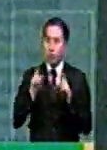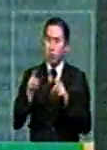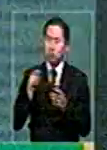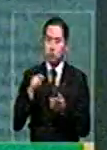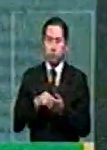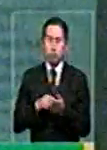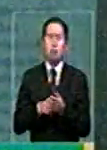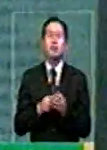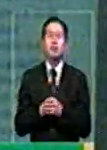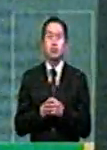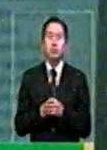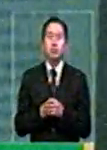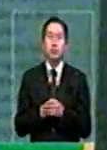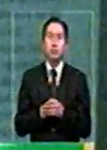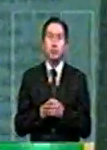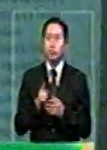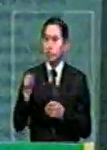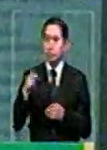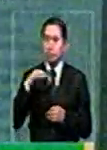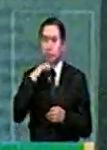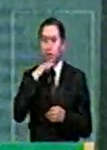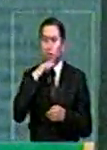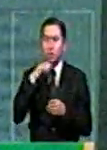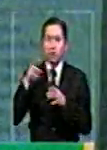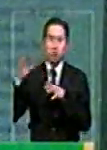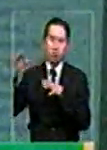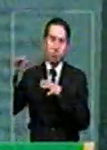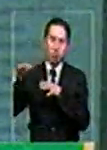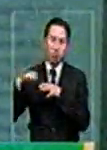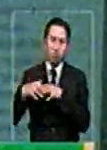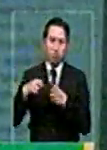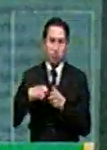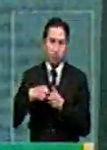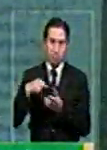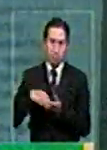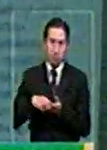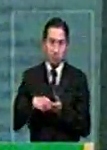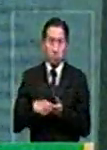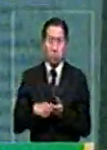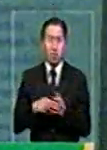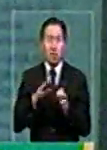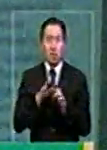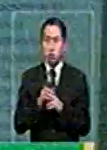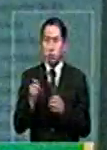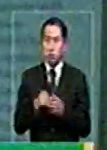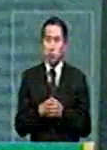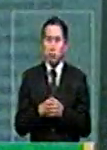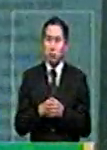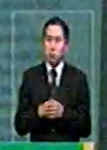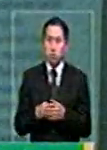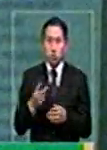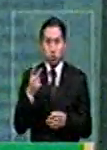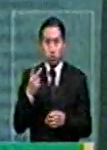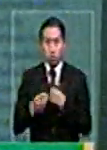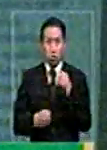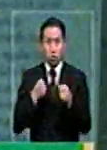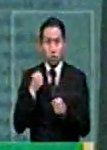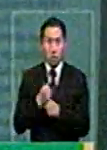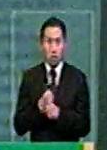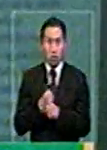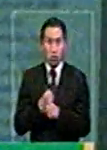tema de Alpacoma, si no se hubiera tardado 2 años en